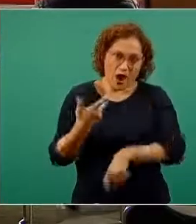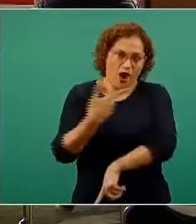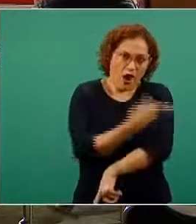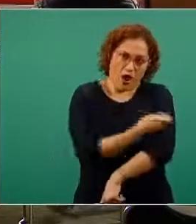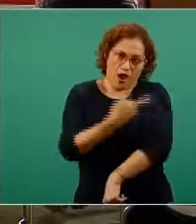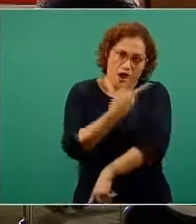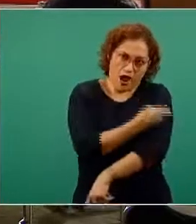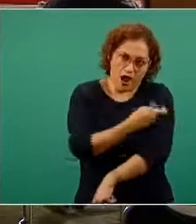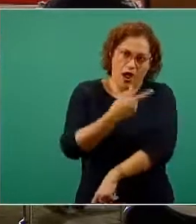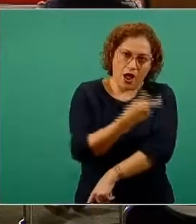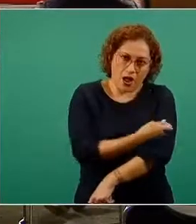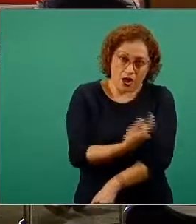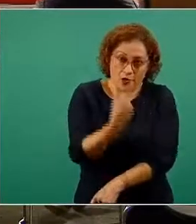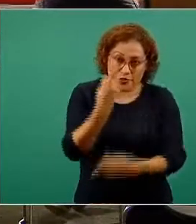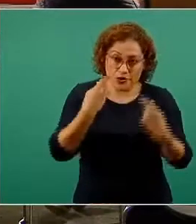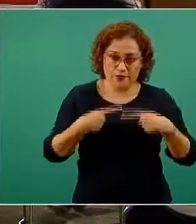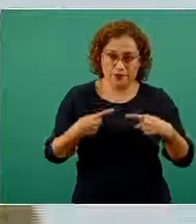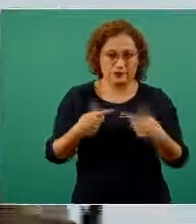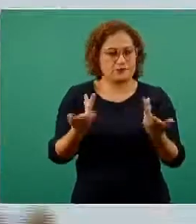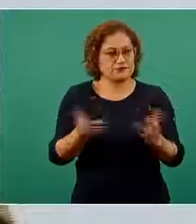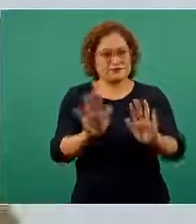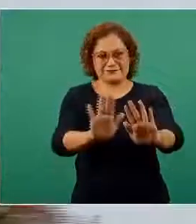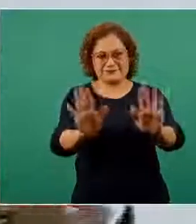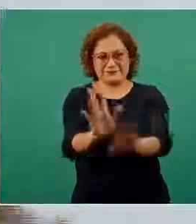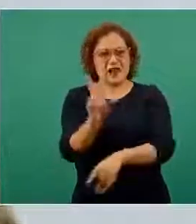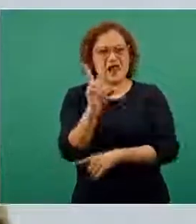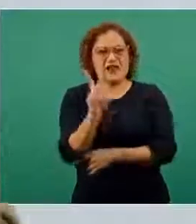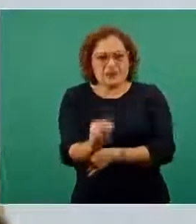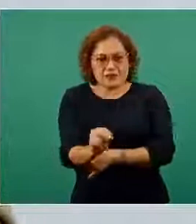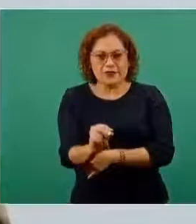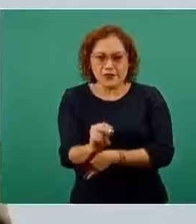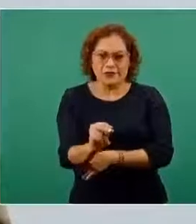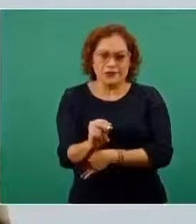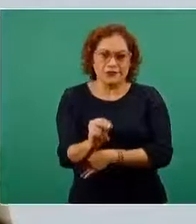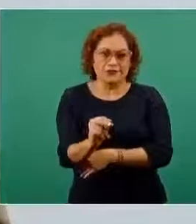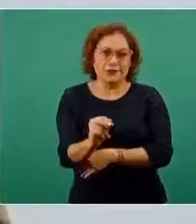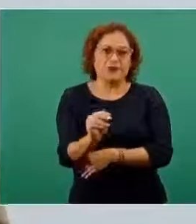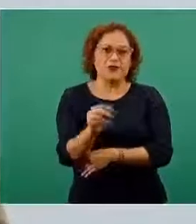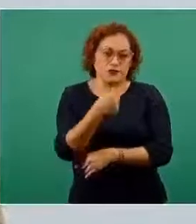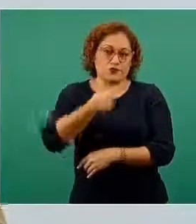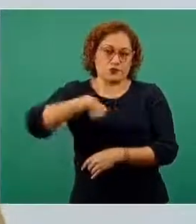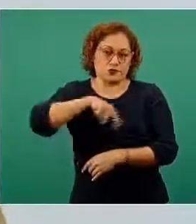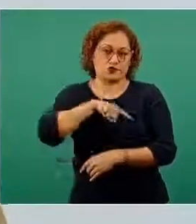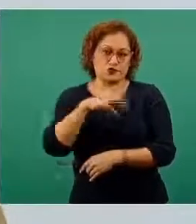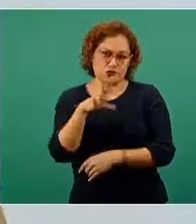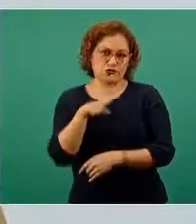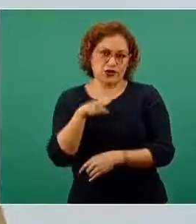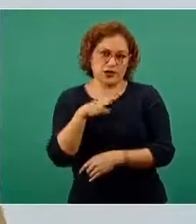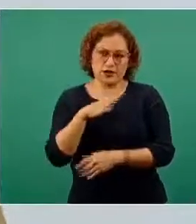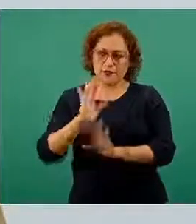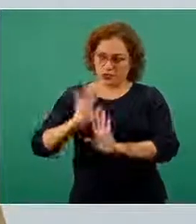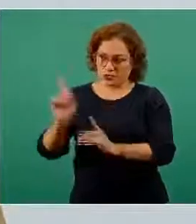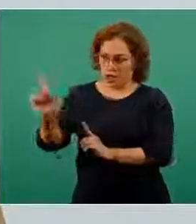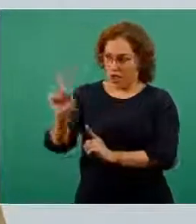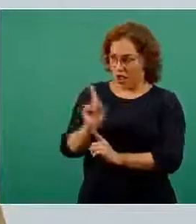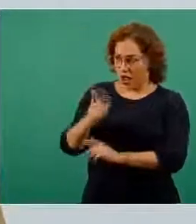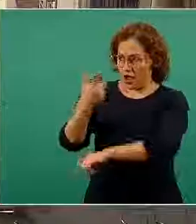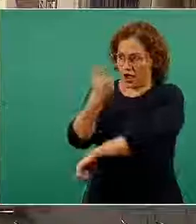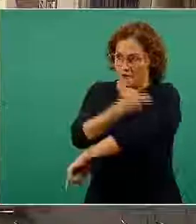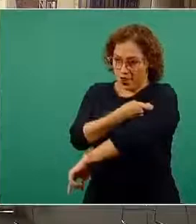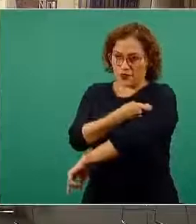que les corresponden. Y de todos modos nosotros sí tenemos este censo nominal para que no suceda esto,